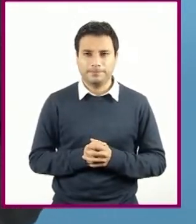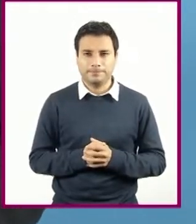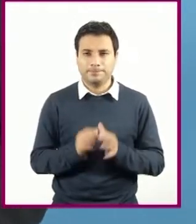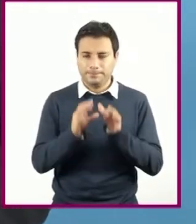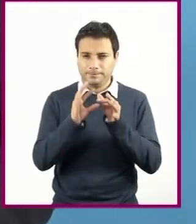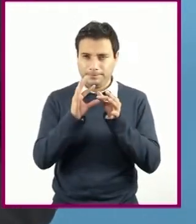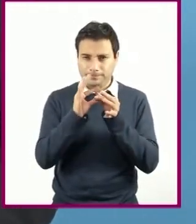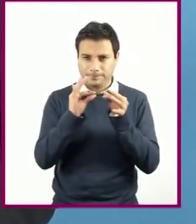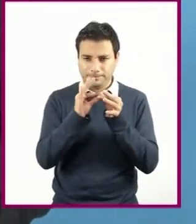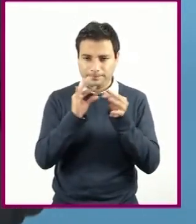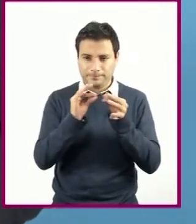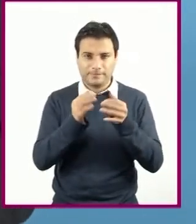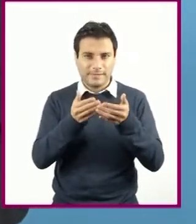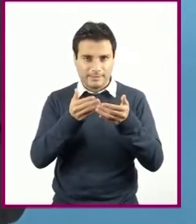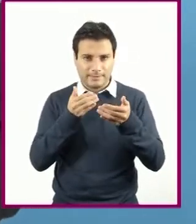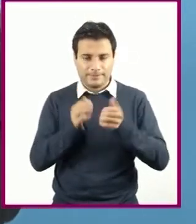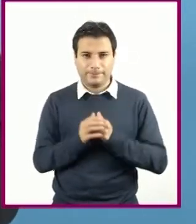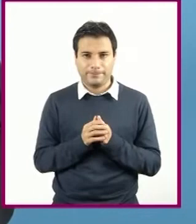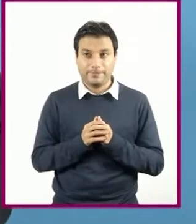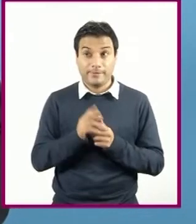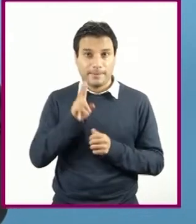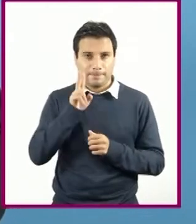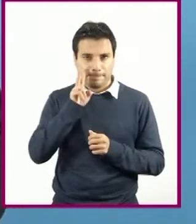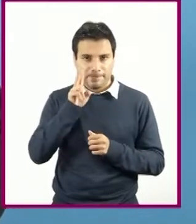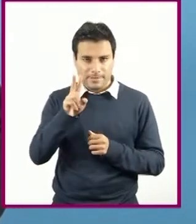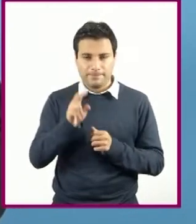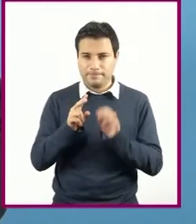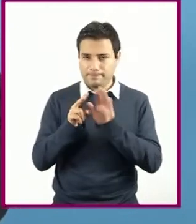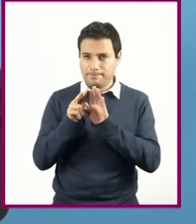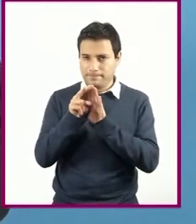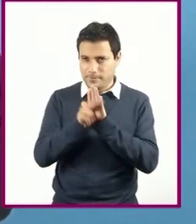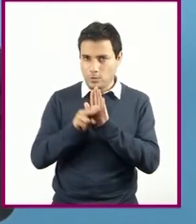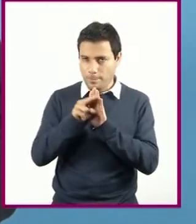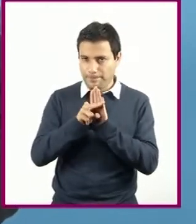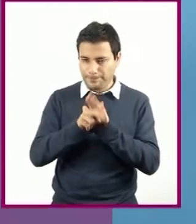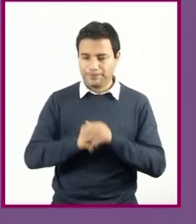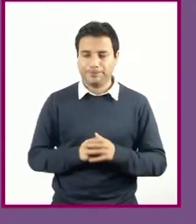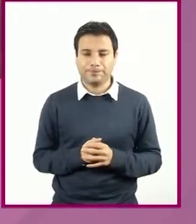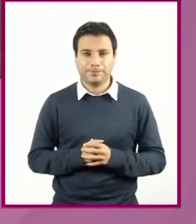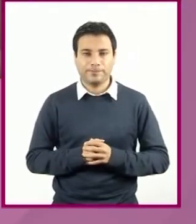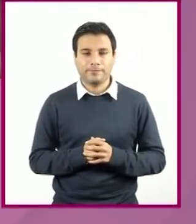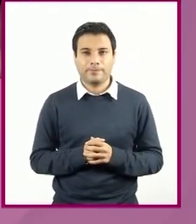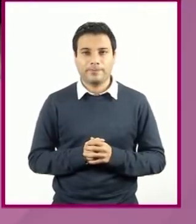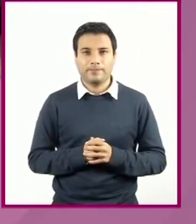en materia, observemos y escuchemos el siguiente video.